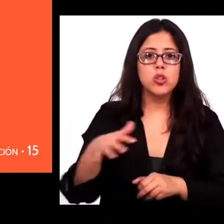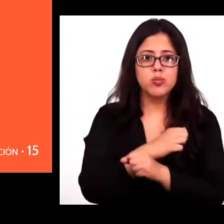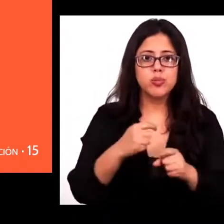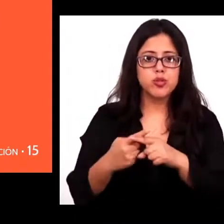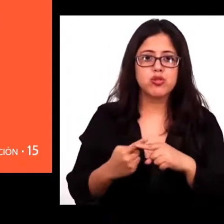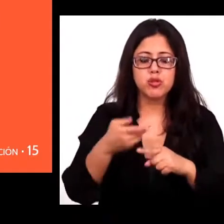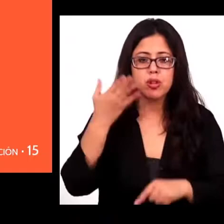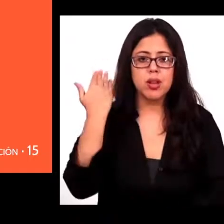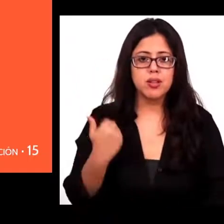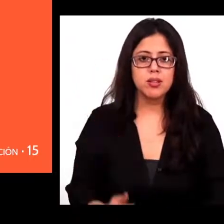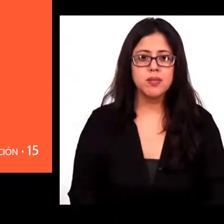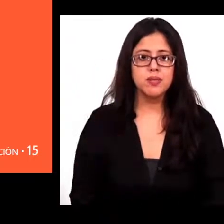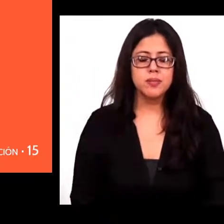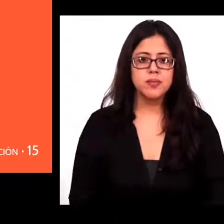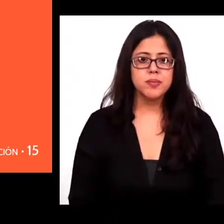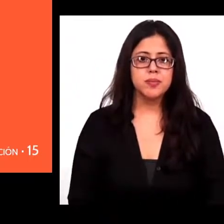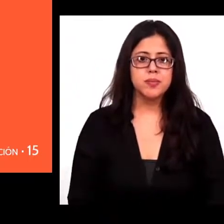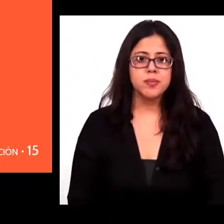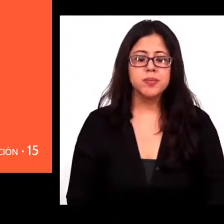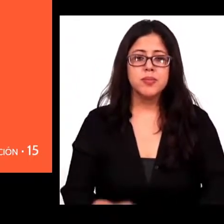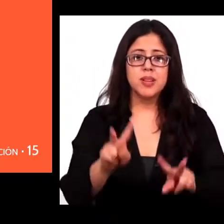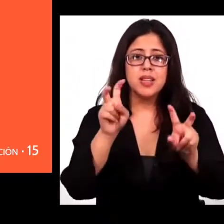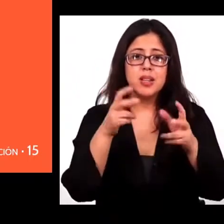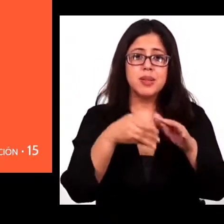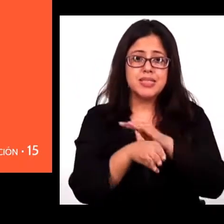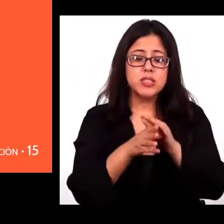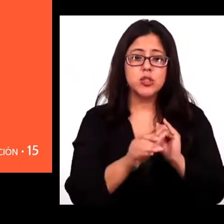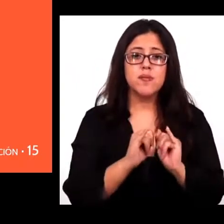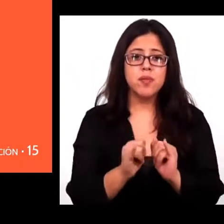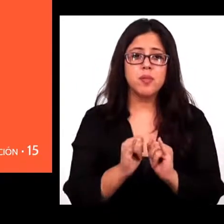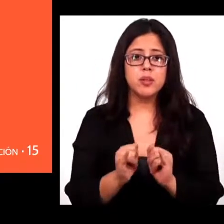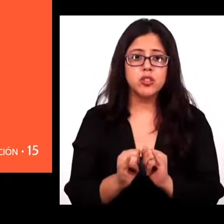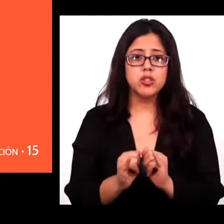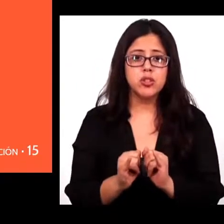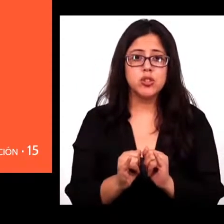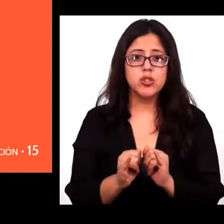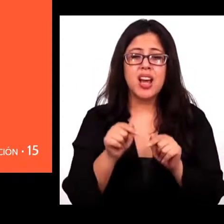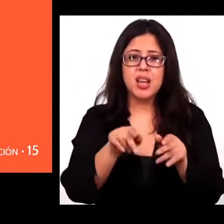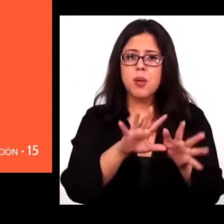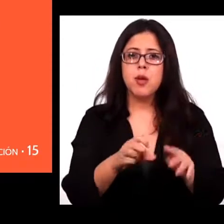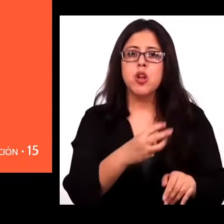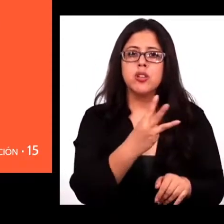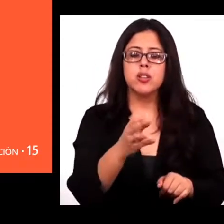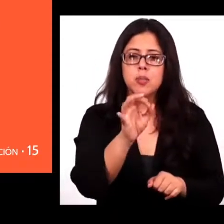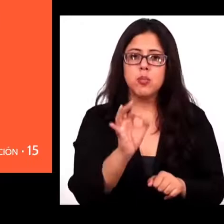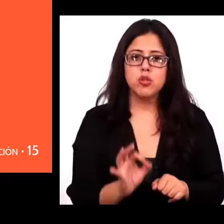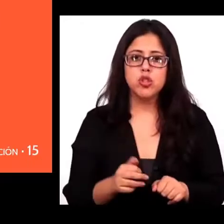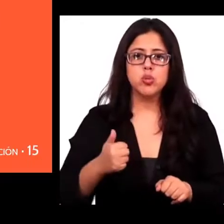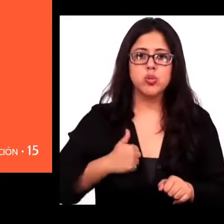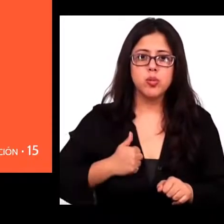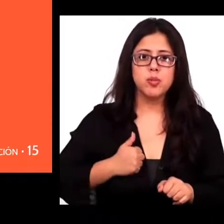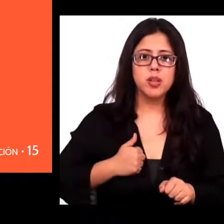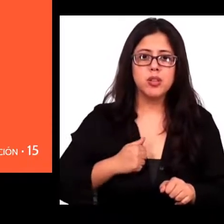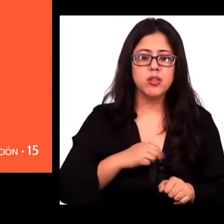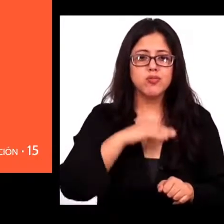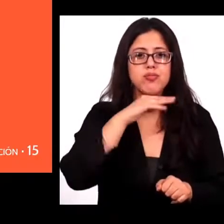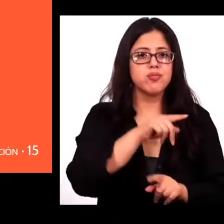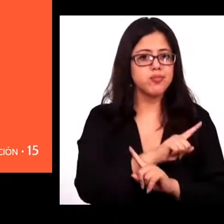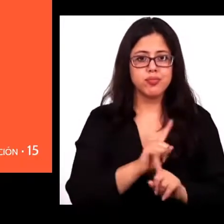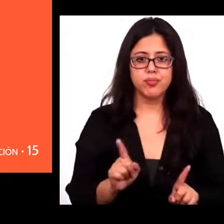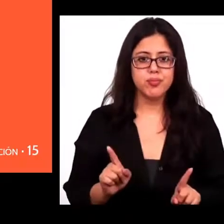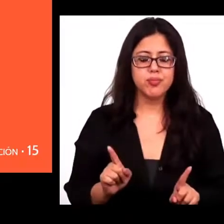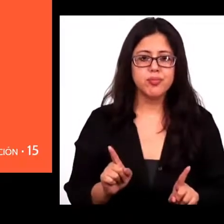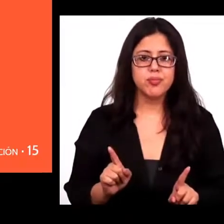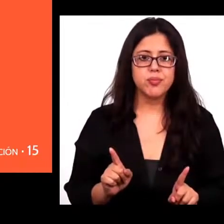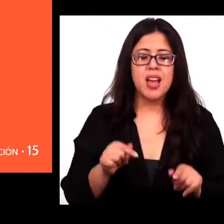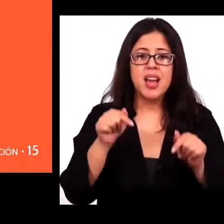social. En relación al acceso a la información, estimamos un 33% de cumplimiento insuficiente. Los